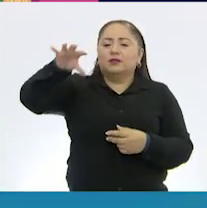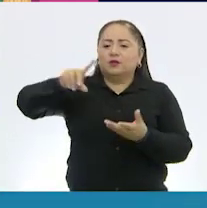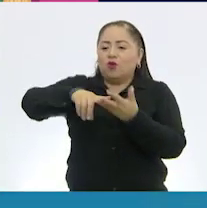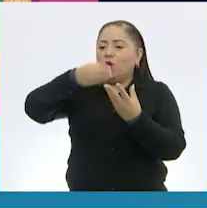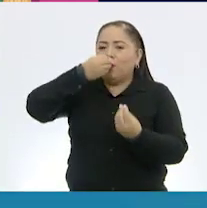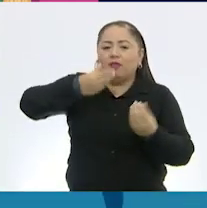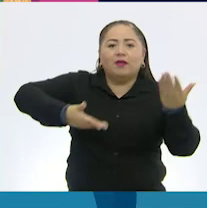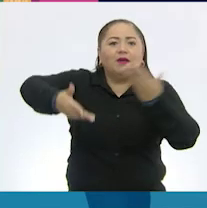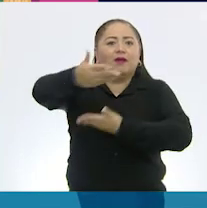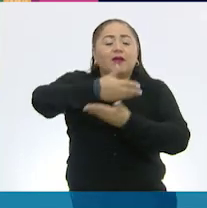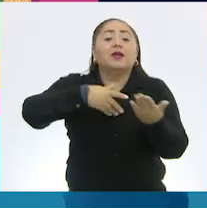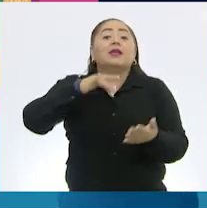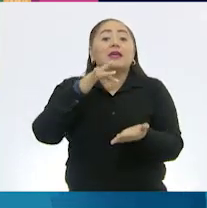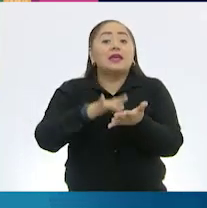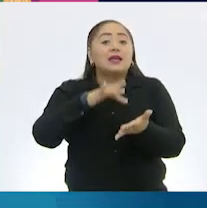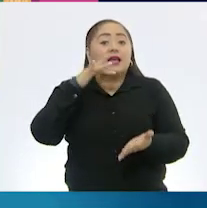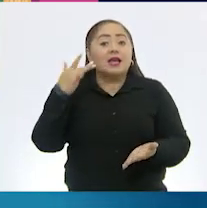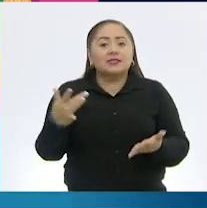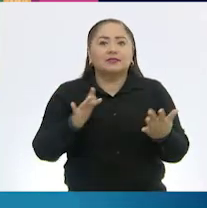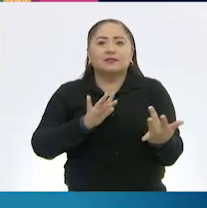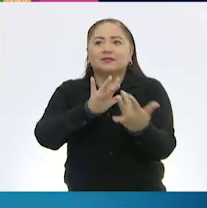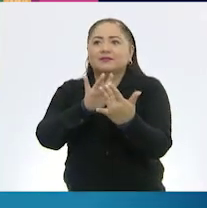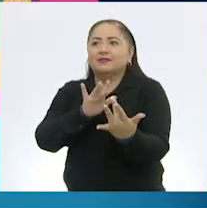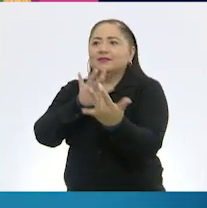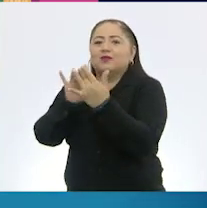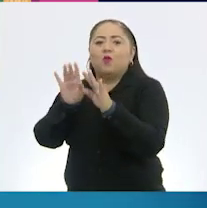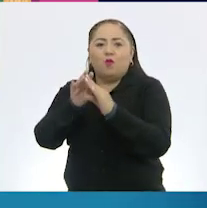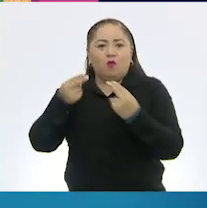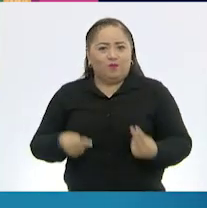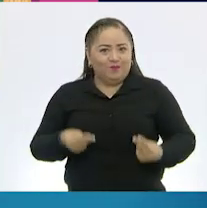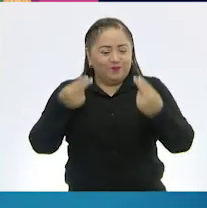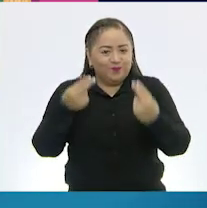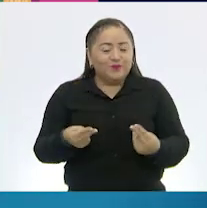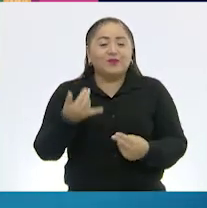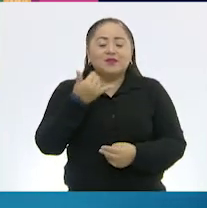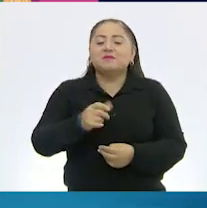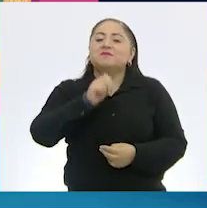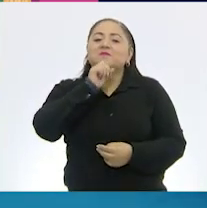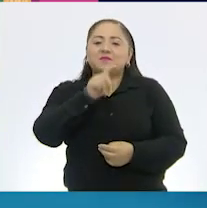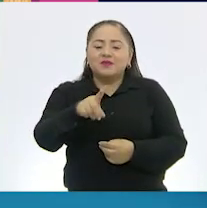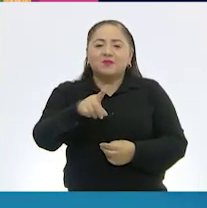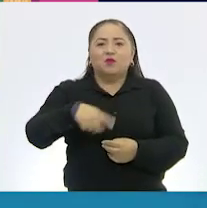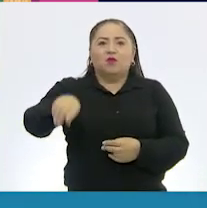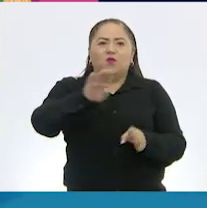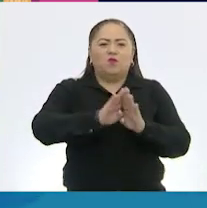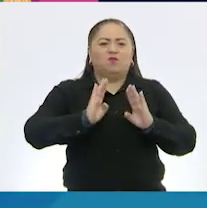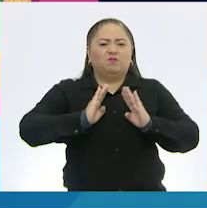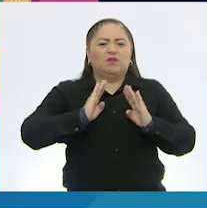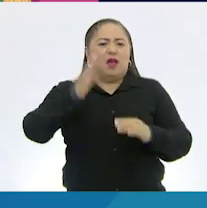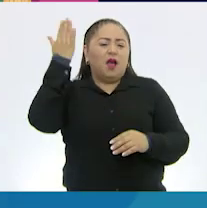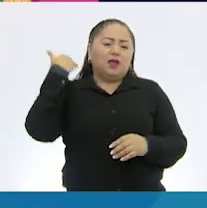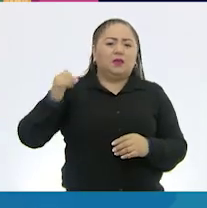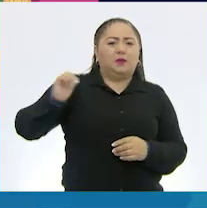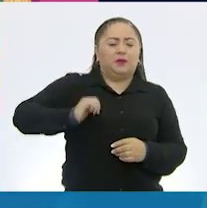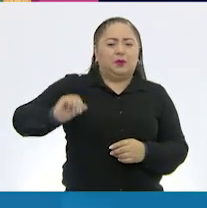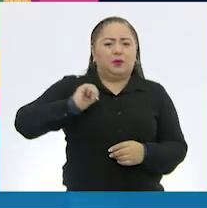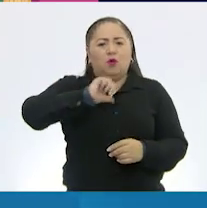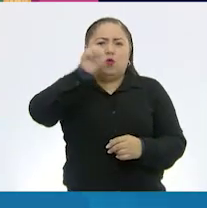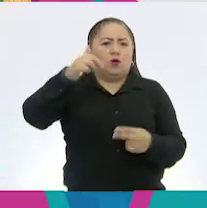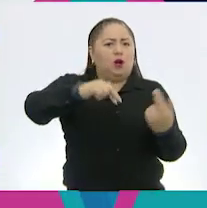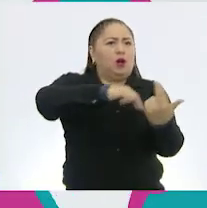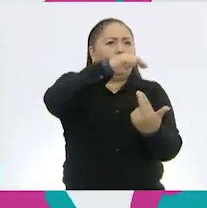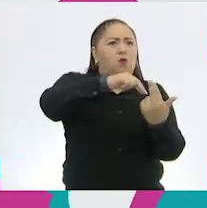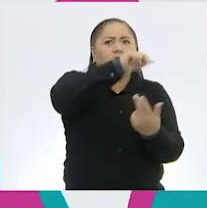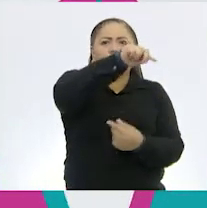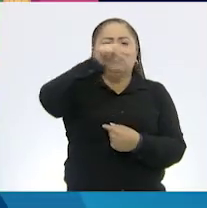Mesoamérica gracias al contacto comercial y al sometimiento militar que ejercían sobre otras